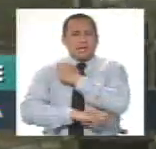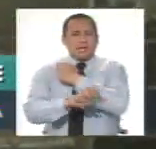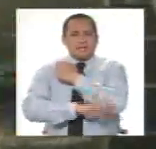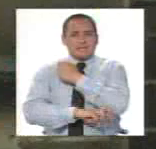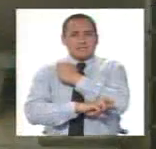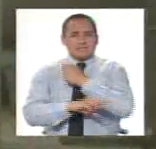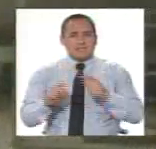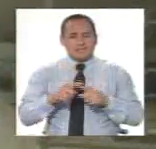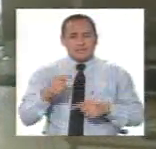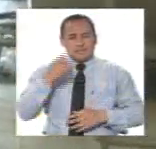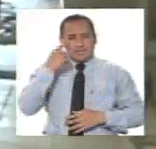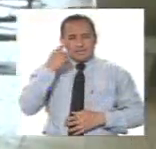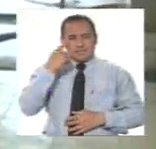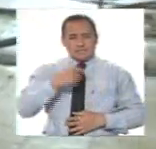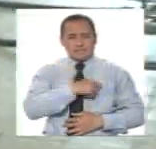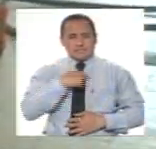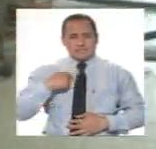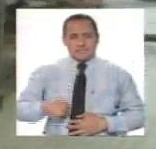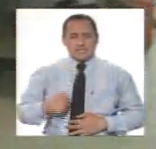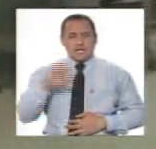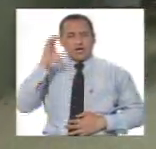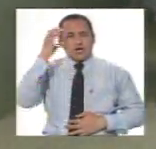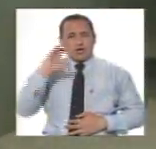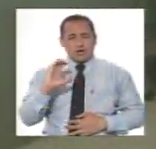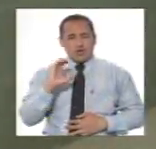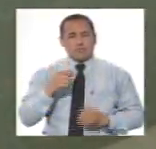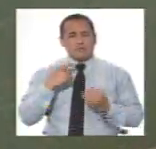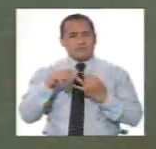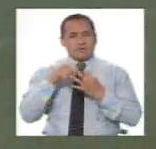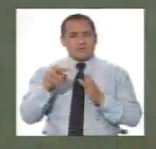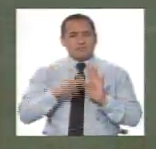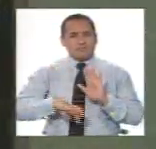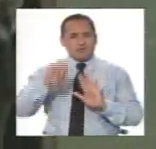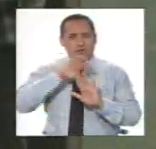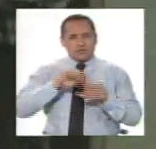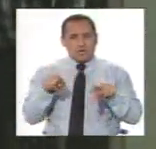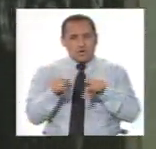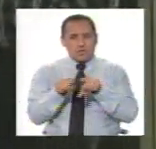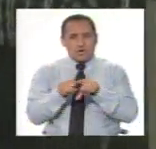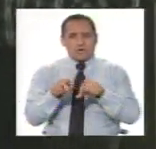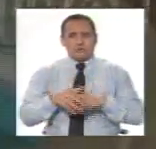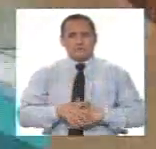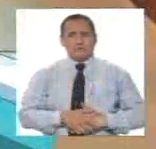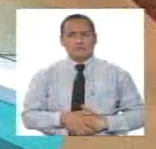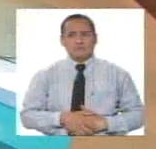como Vietnam, China y próximamente Colombia ya desarrollan proyectos pilotos.